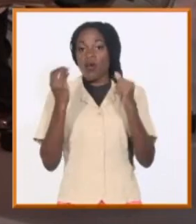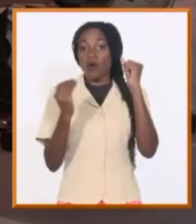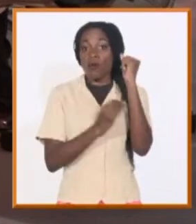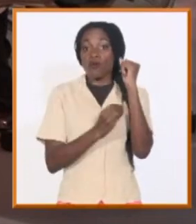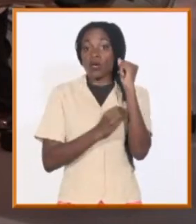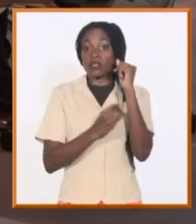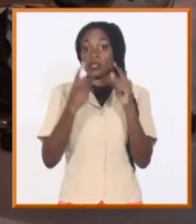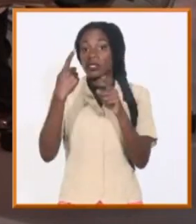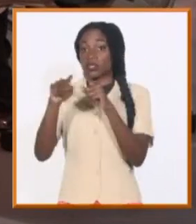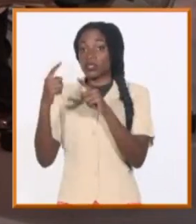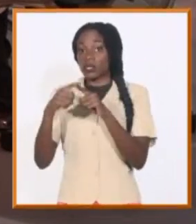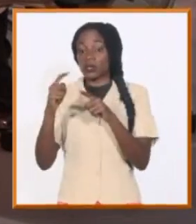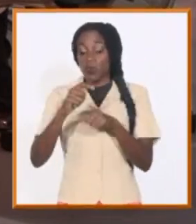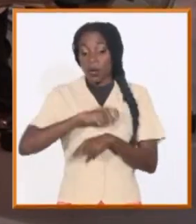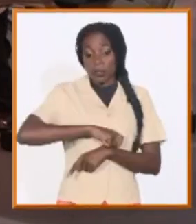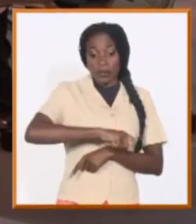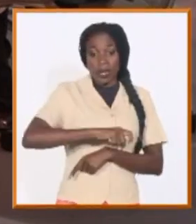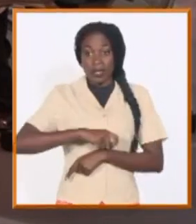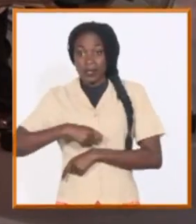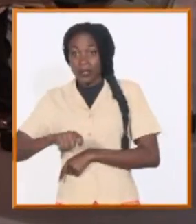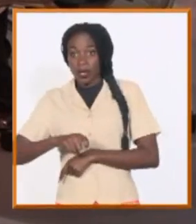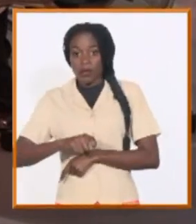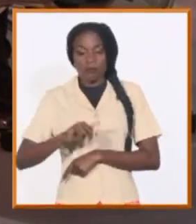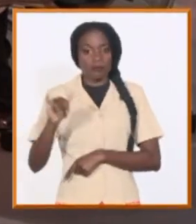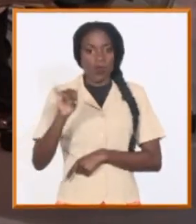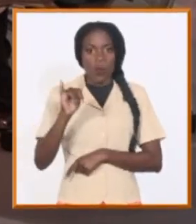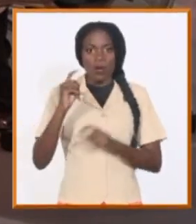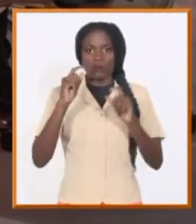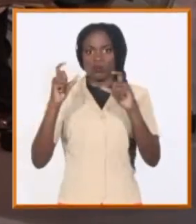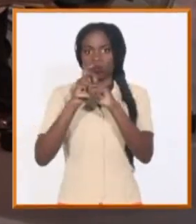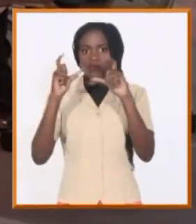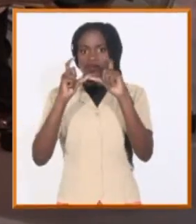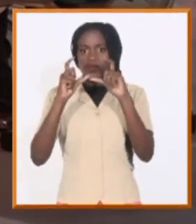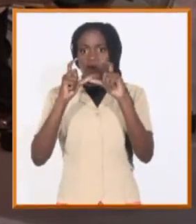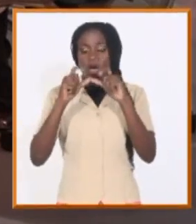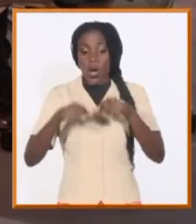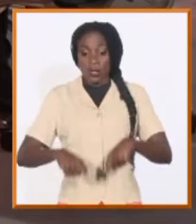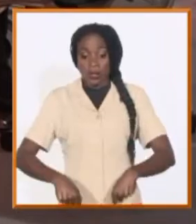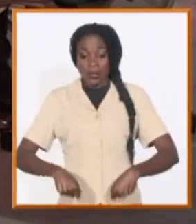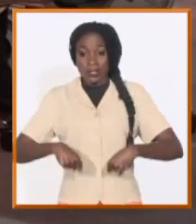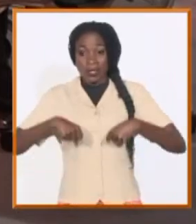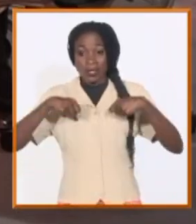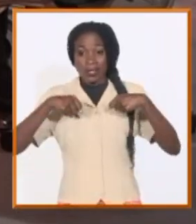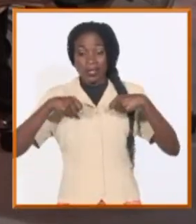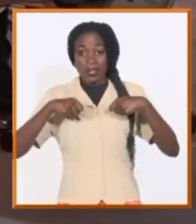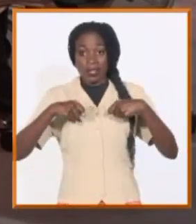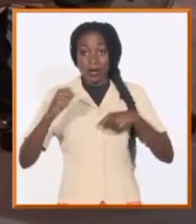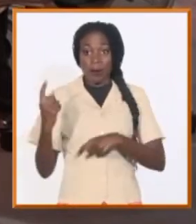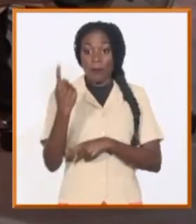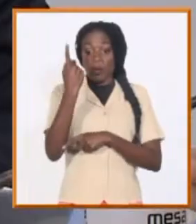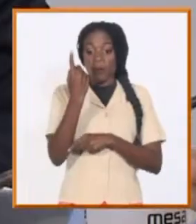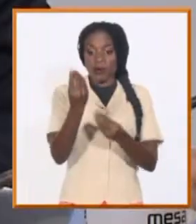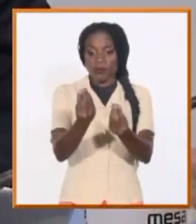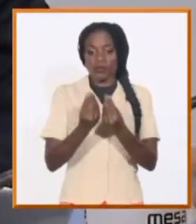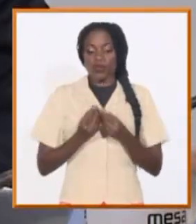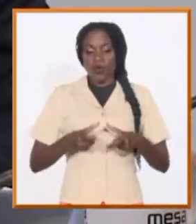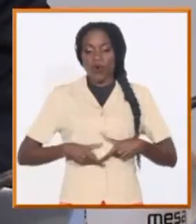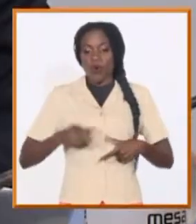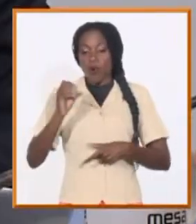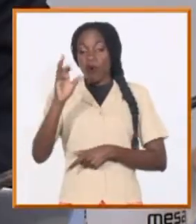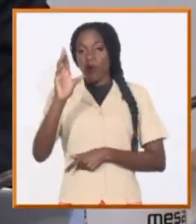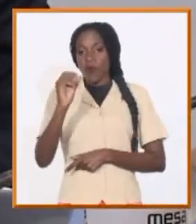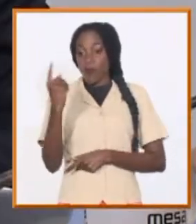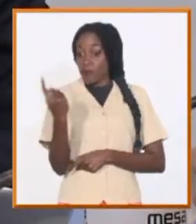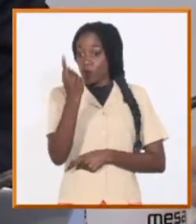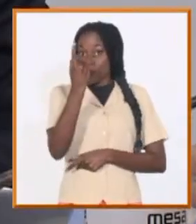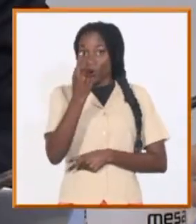cosas tremendas como lo del tenis de mesa, ¿no? Y bueno, el levantamiento de pesas, recordemos que fue de los primeros que nos dio con Arley Calderón la